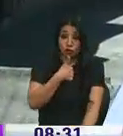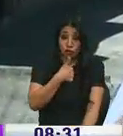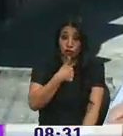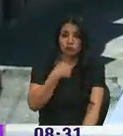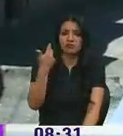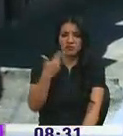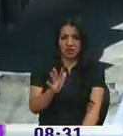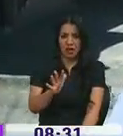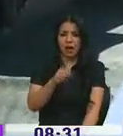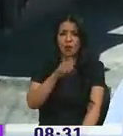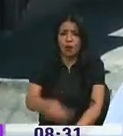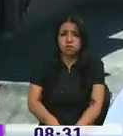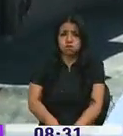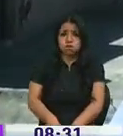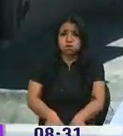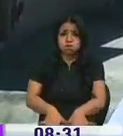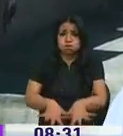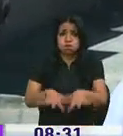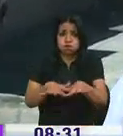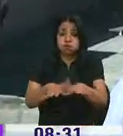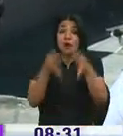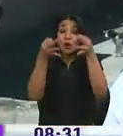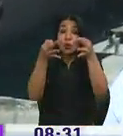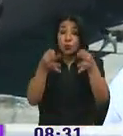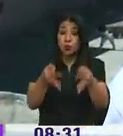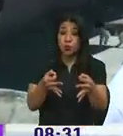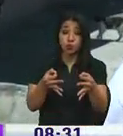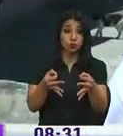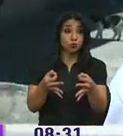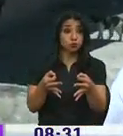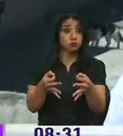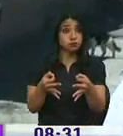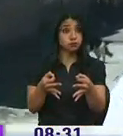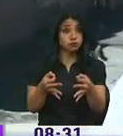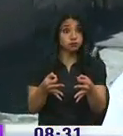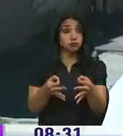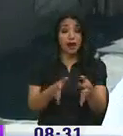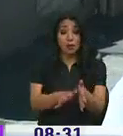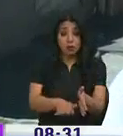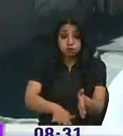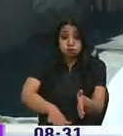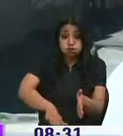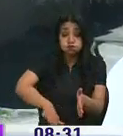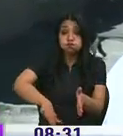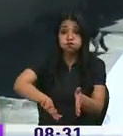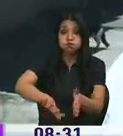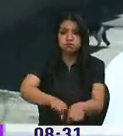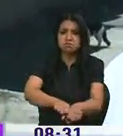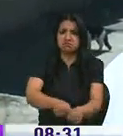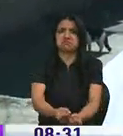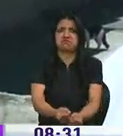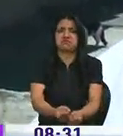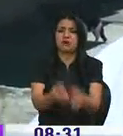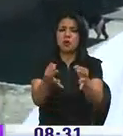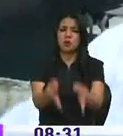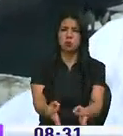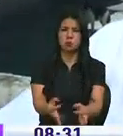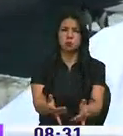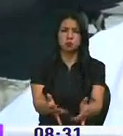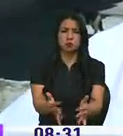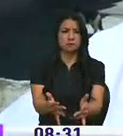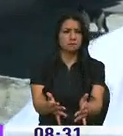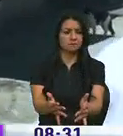una inundación de porque ajusta mucho mucho mucho mucho según de las calles y se había caído todo lo que es de